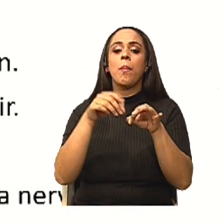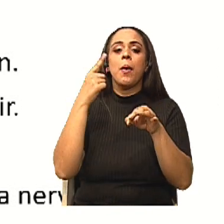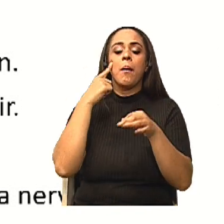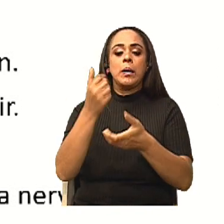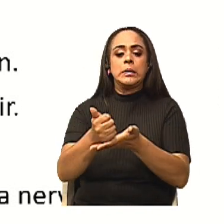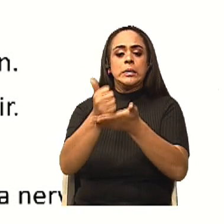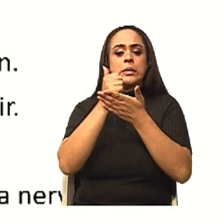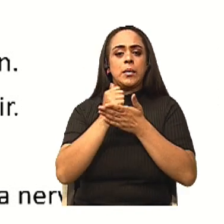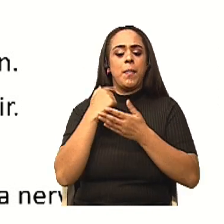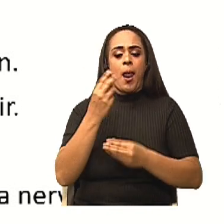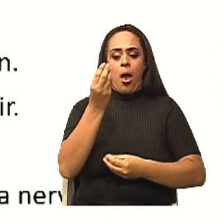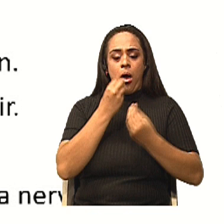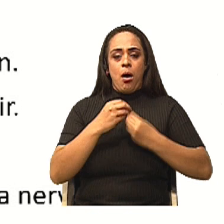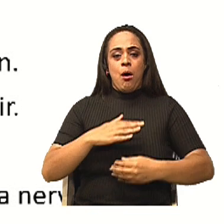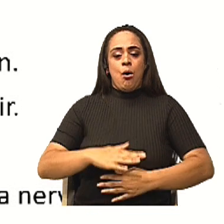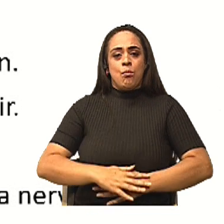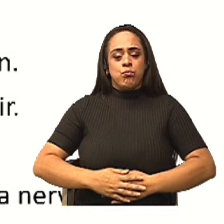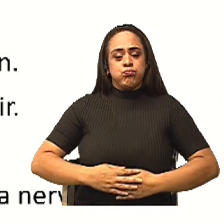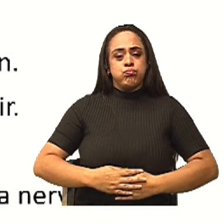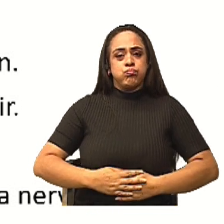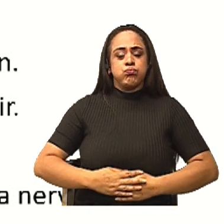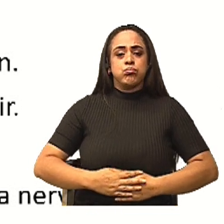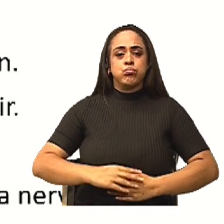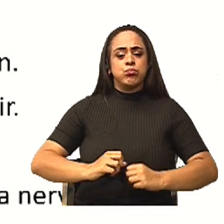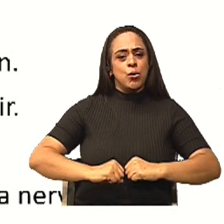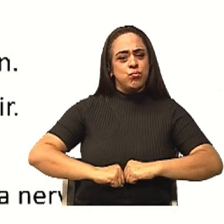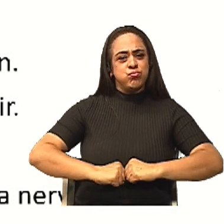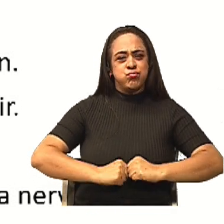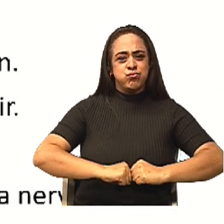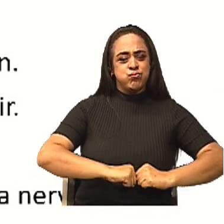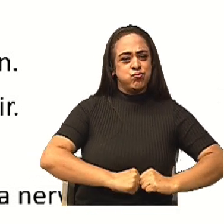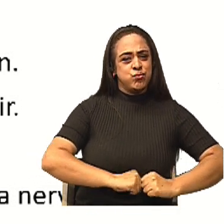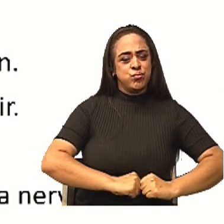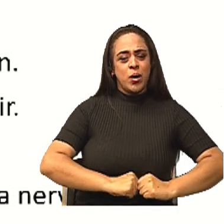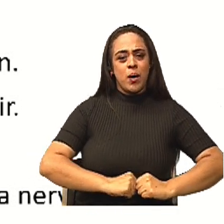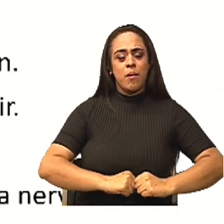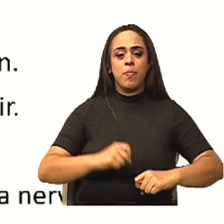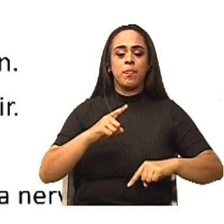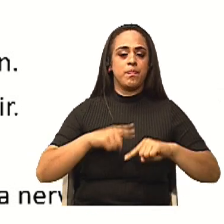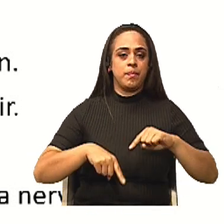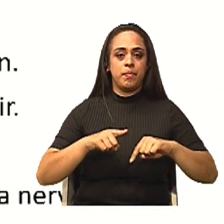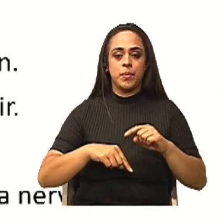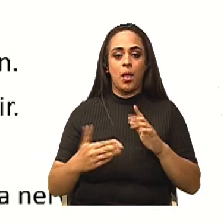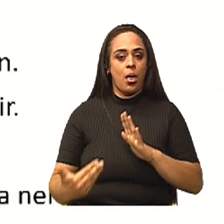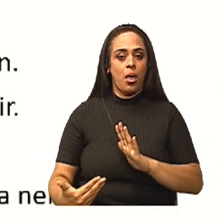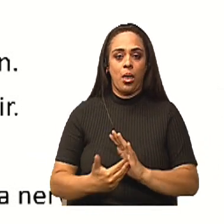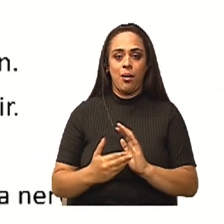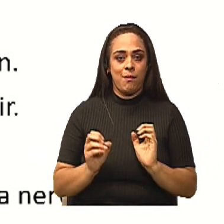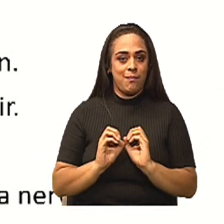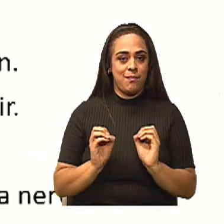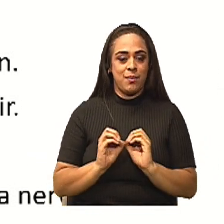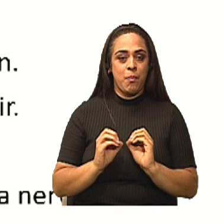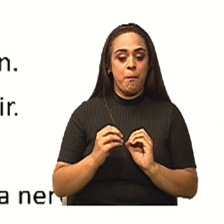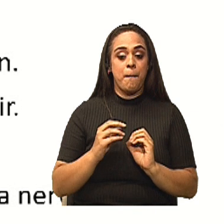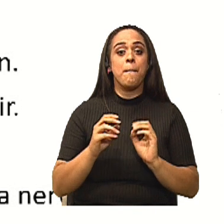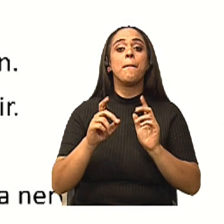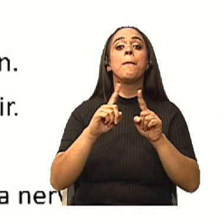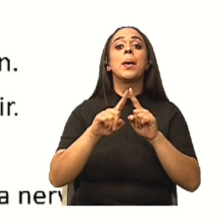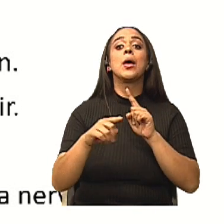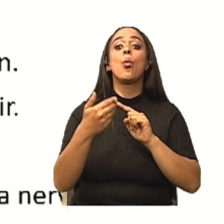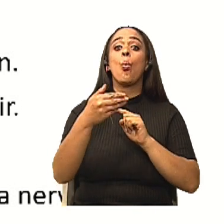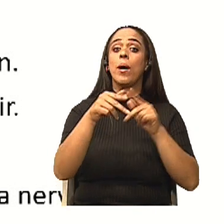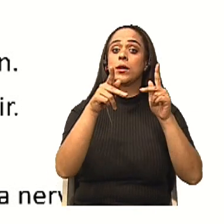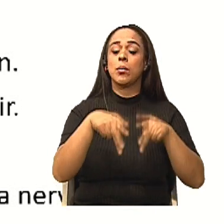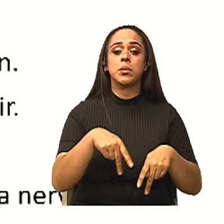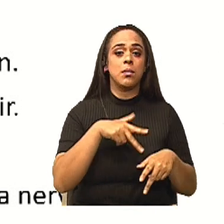nuestro estómago y de hecho es un ácido que en el estómago no produce problemas. Pero cuando la gente vomita por alguna u otra